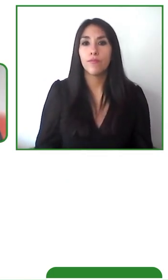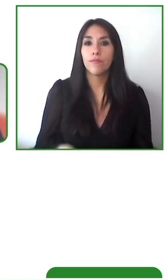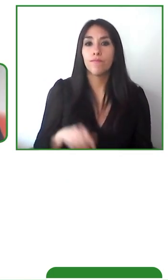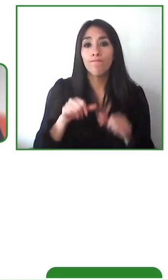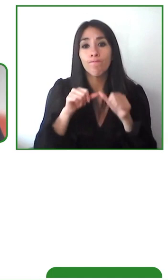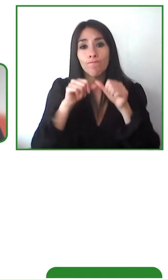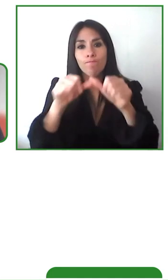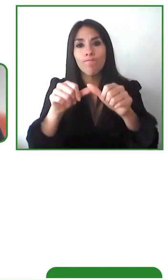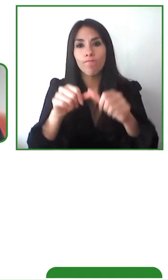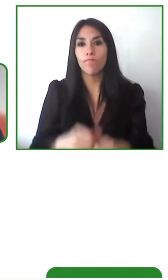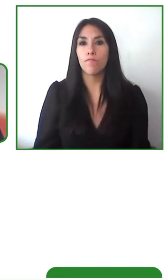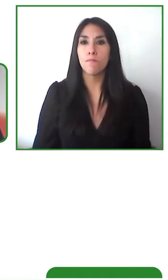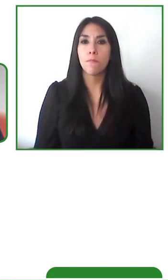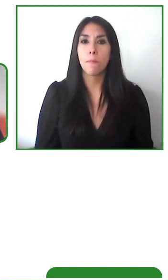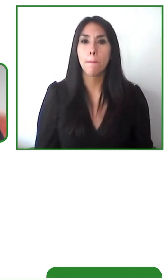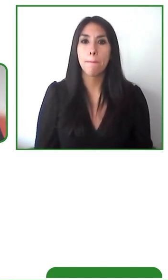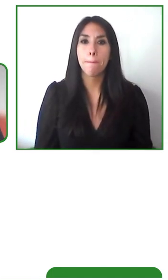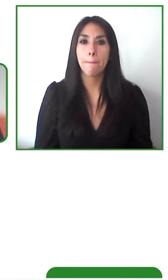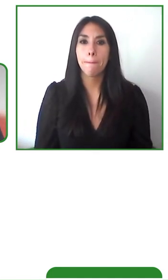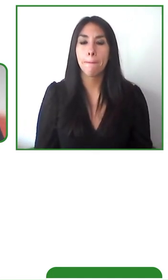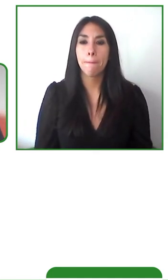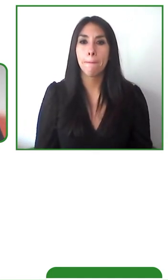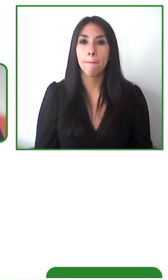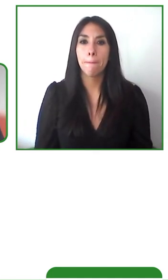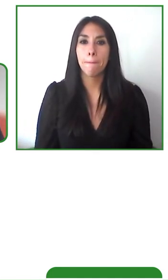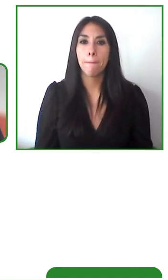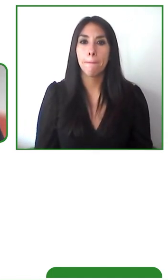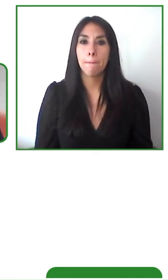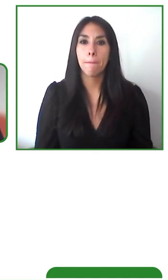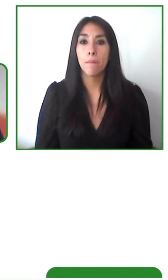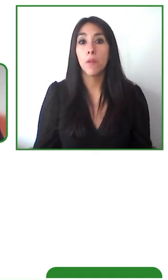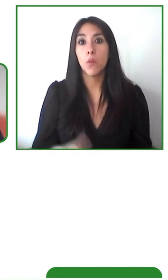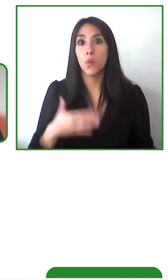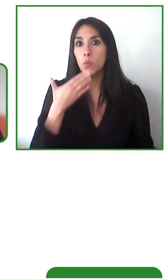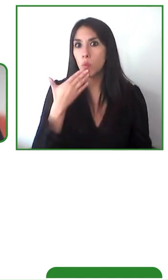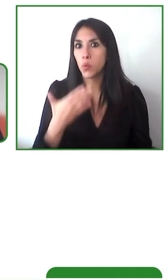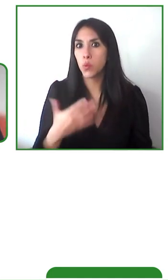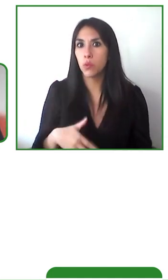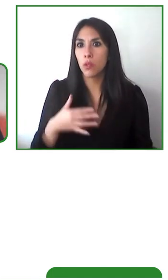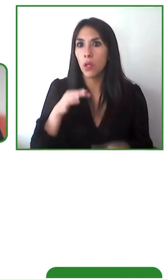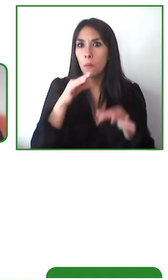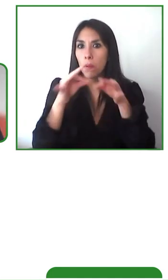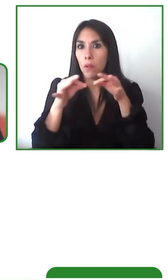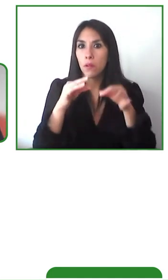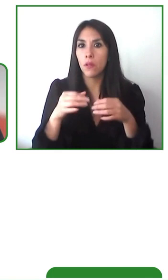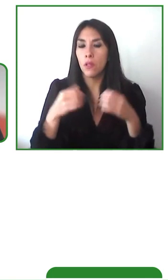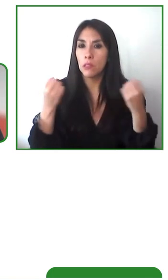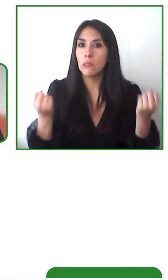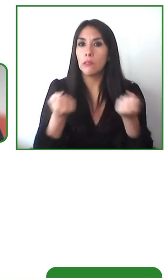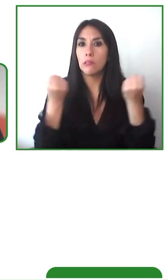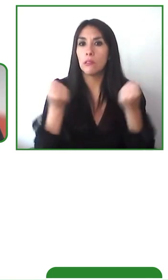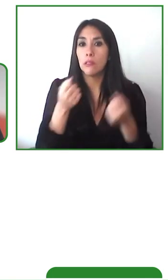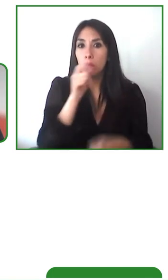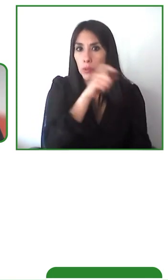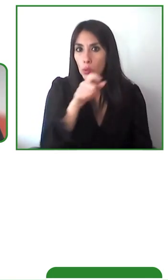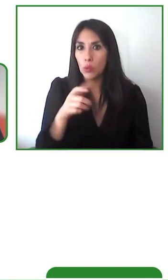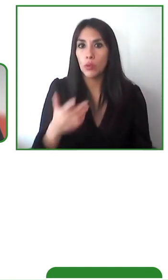Muy buena energía inspiradora ahora para todos nosotros. Chris.